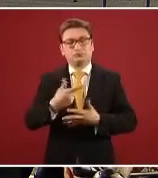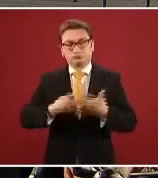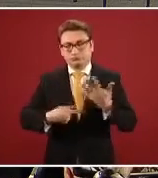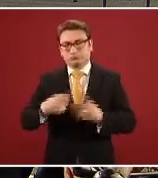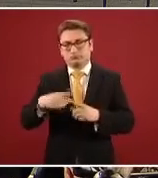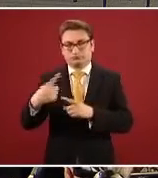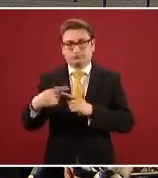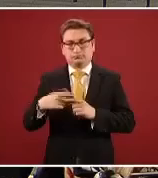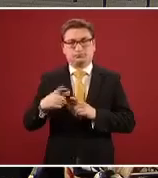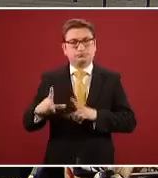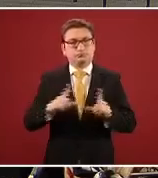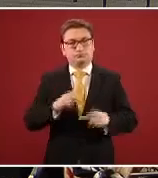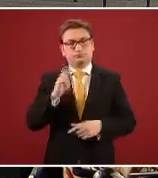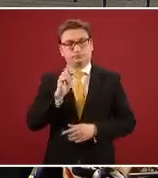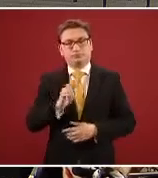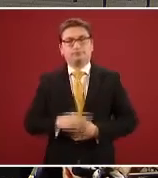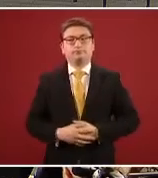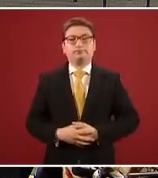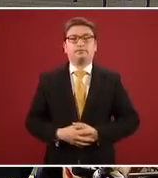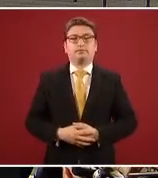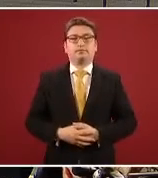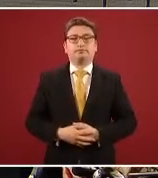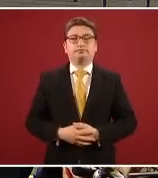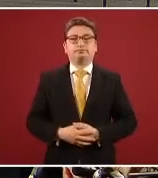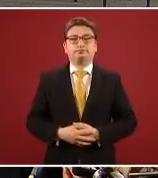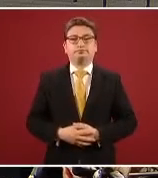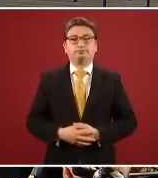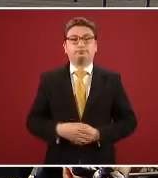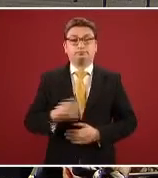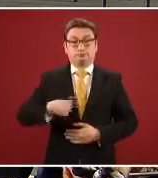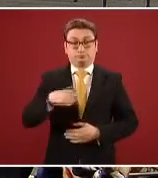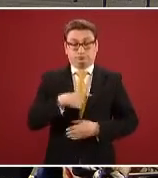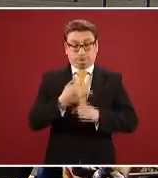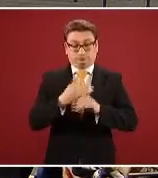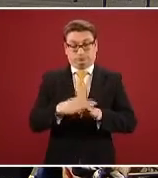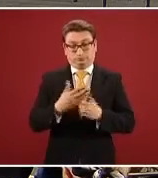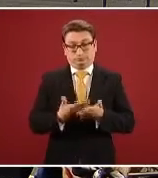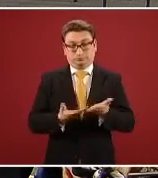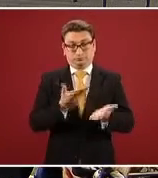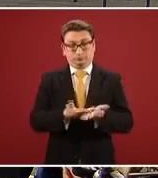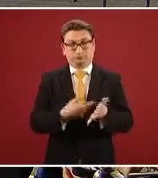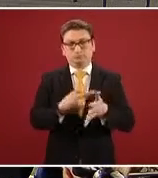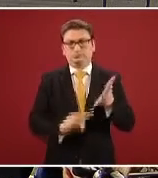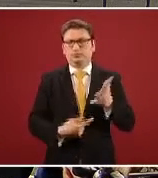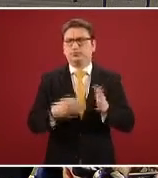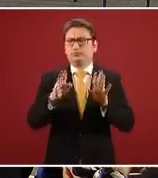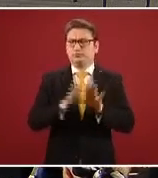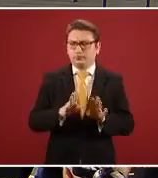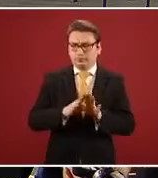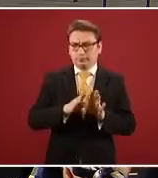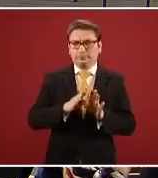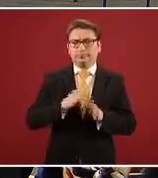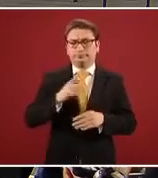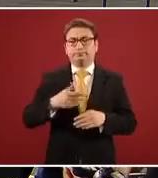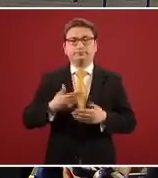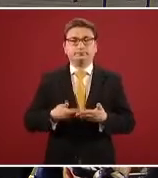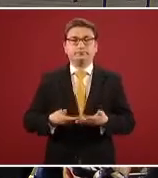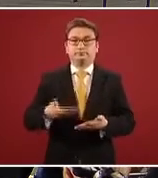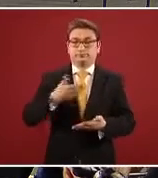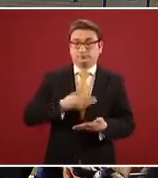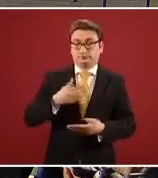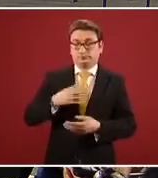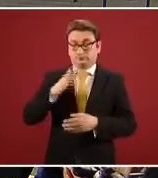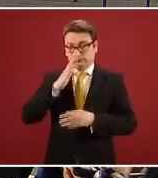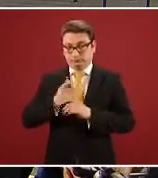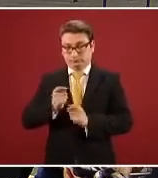Adelante, por favor. Hemos establecido este informe a partir de un diagnóstico de cómo se recibió la